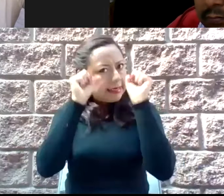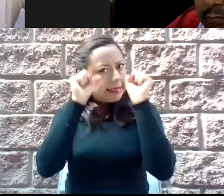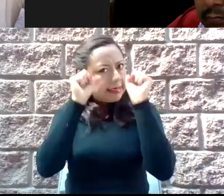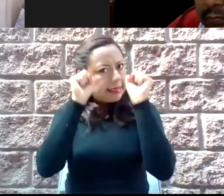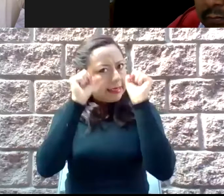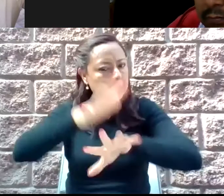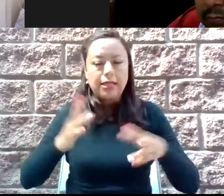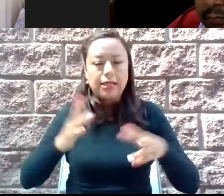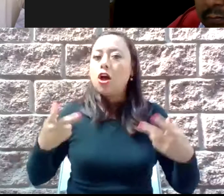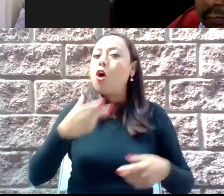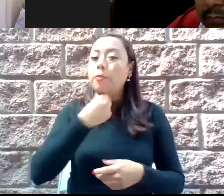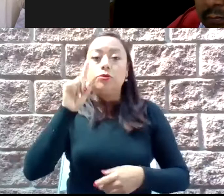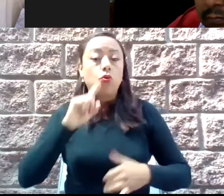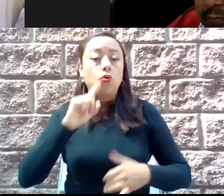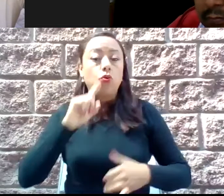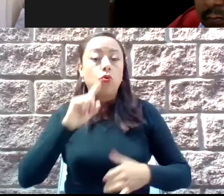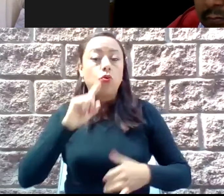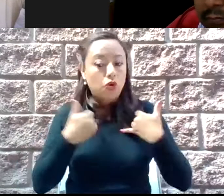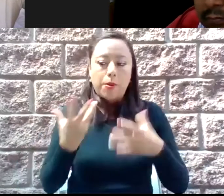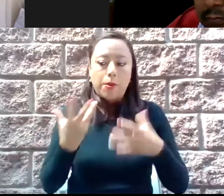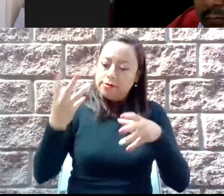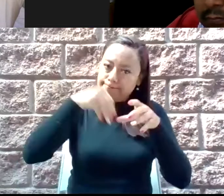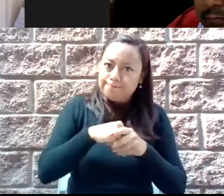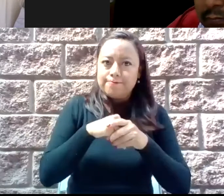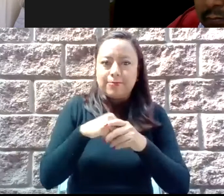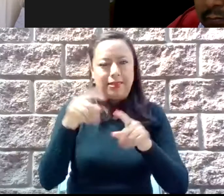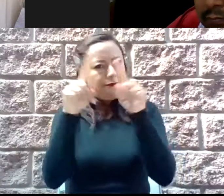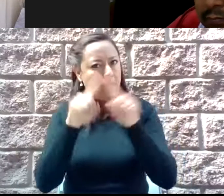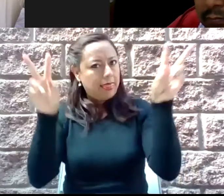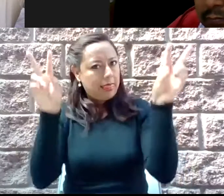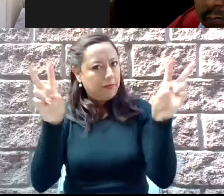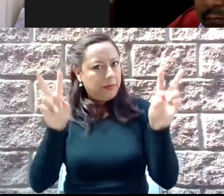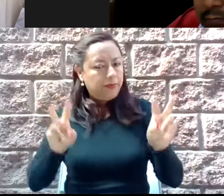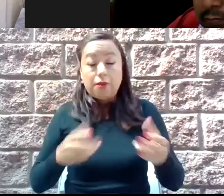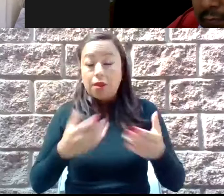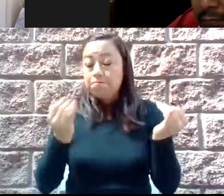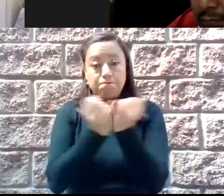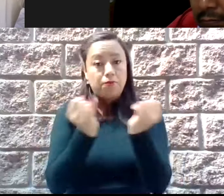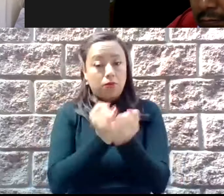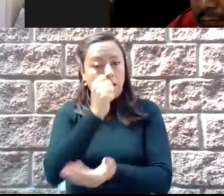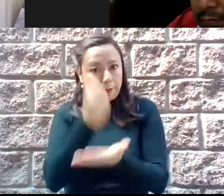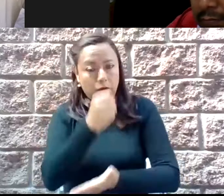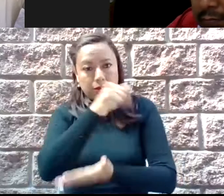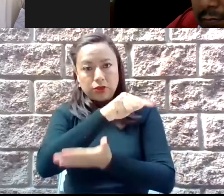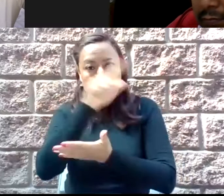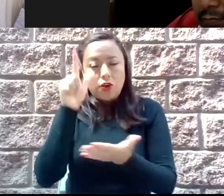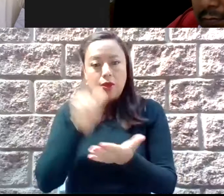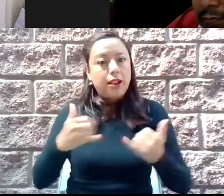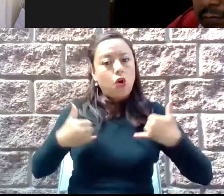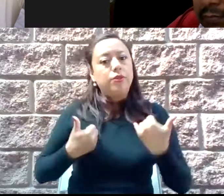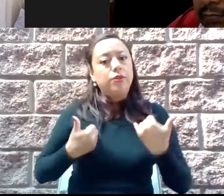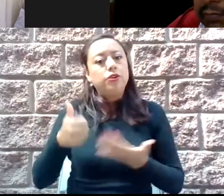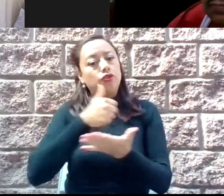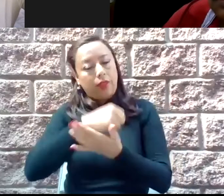involucrándolos en distintos ámbitos. Asimismo, que la eventual aprobación de la Ley de las Juventudes de la Ciudad de México podría